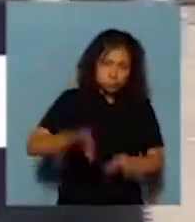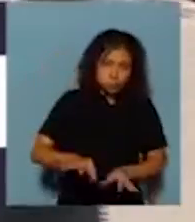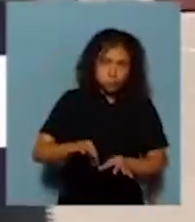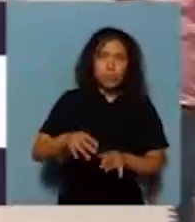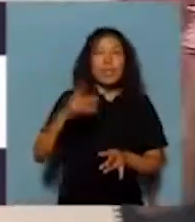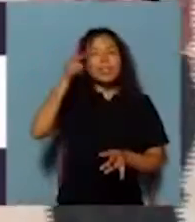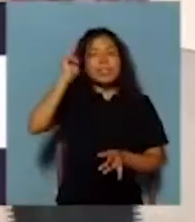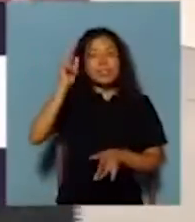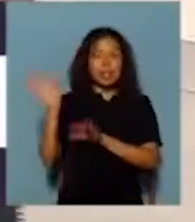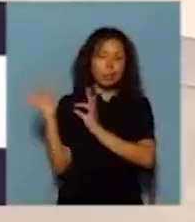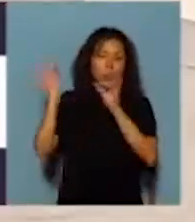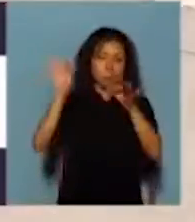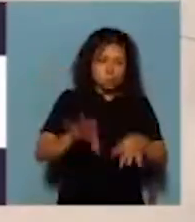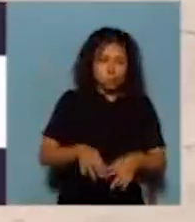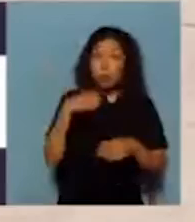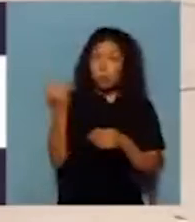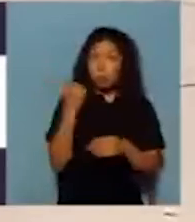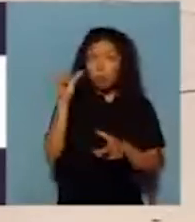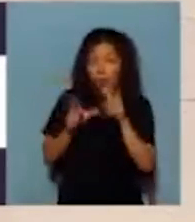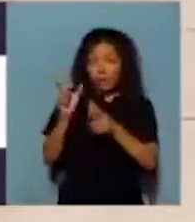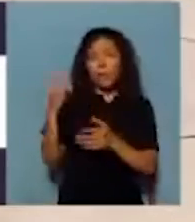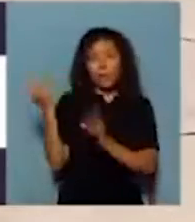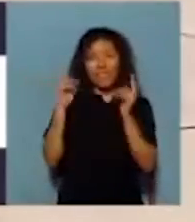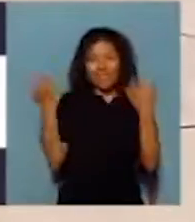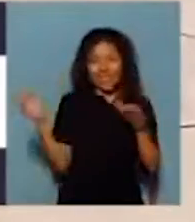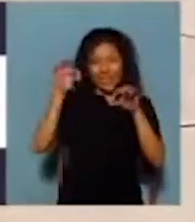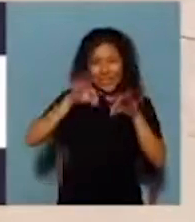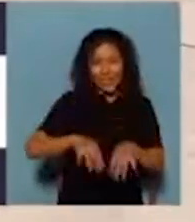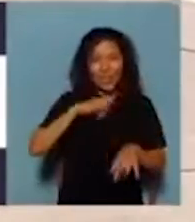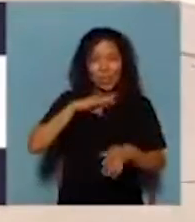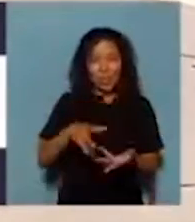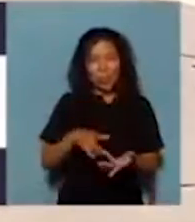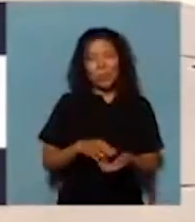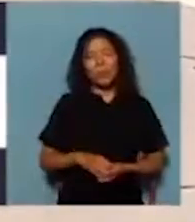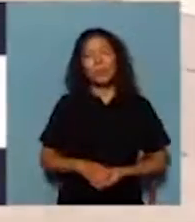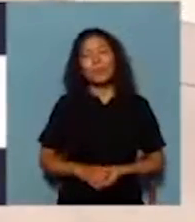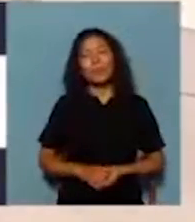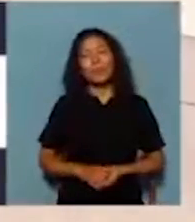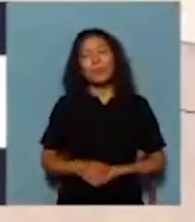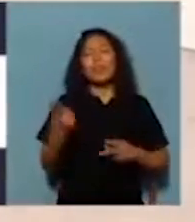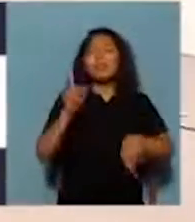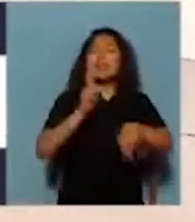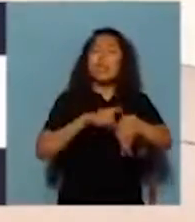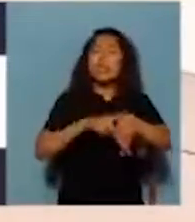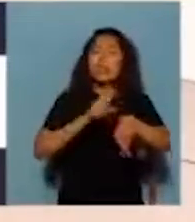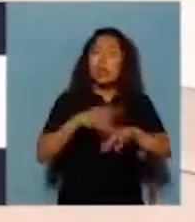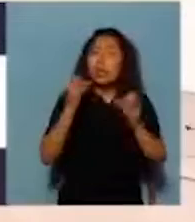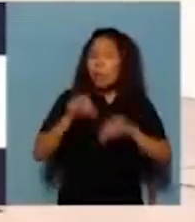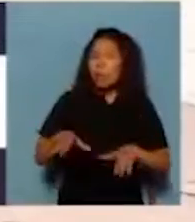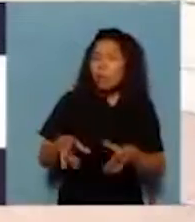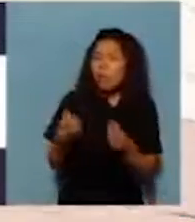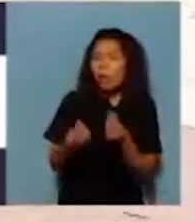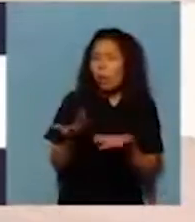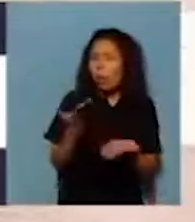para el ciclo de conferencia referido al corredor biasiánico, ¿no? Recordemos qué horario va a tener de inicio cada